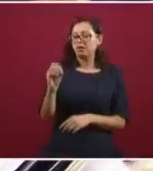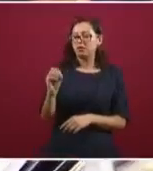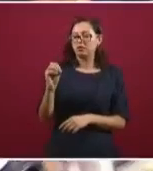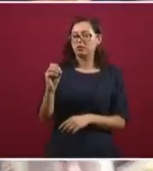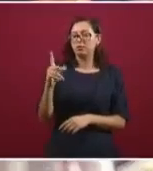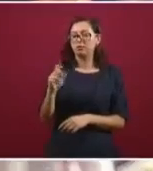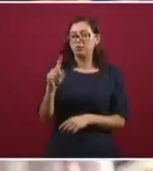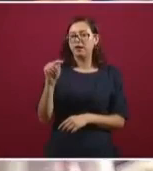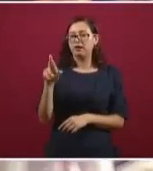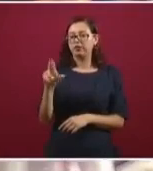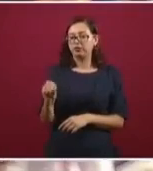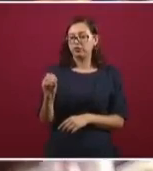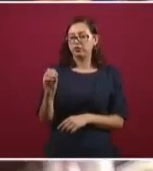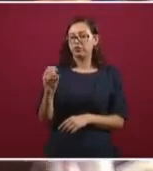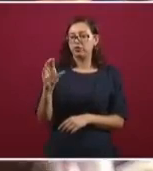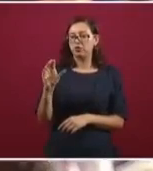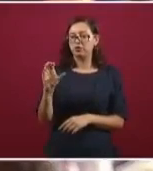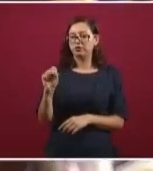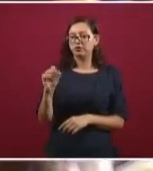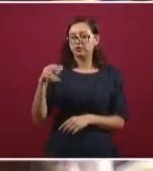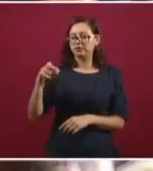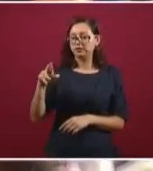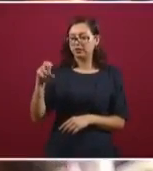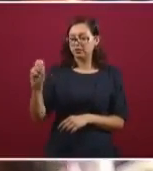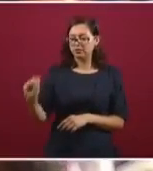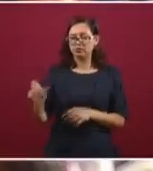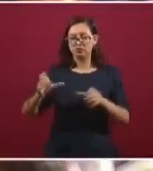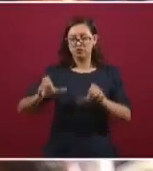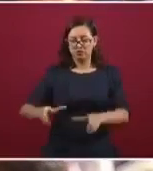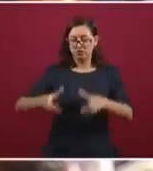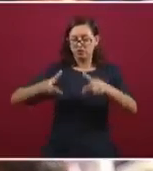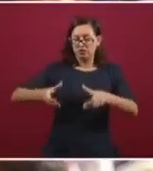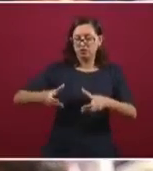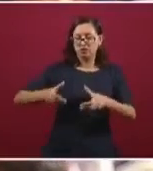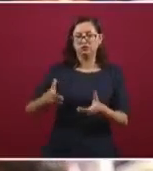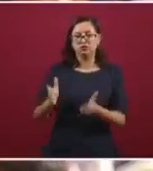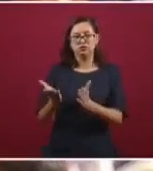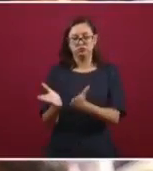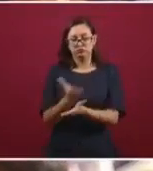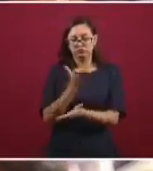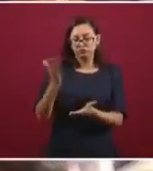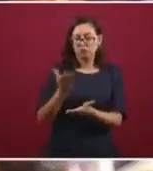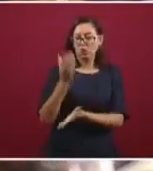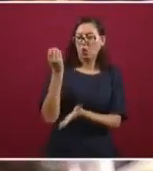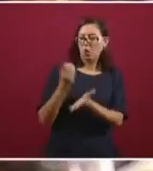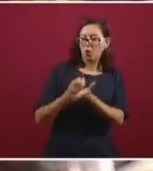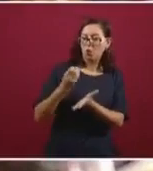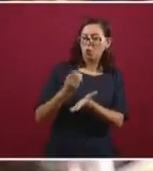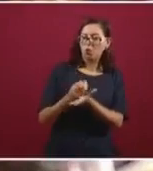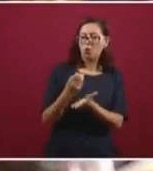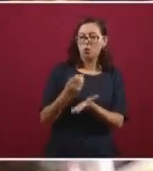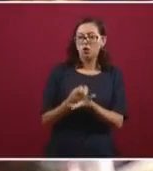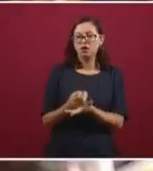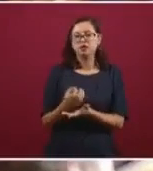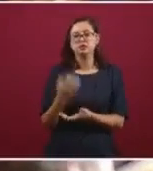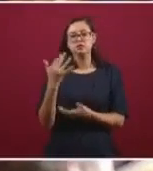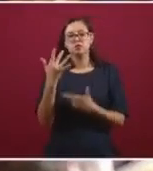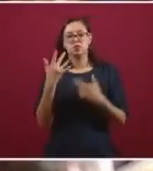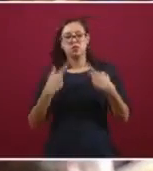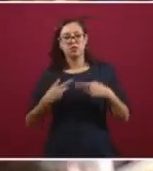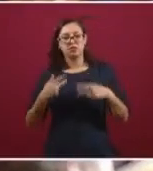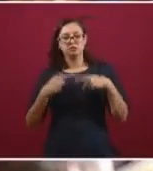Es una edición especial, incluso con una pasta de oro, en la cual van a dar su opinión 50